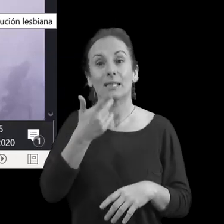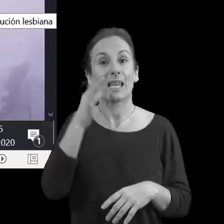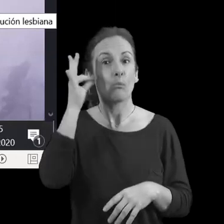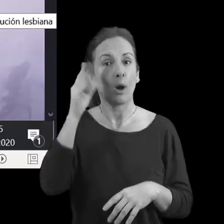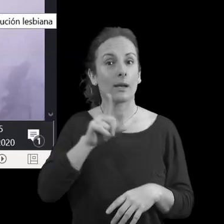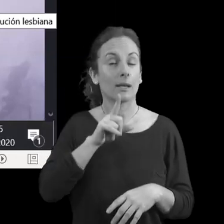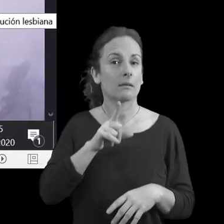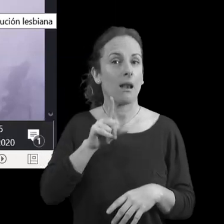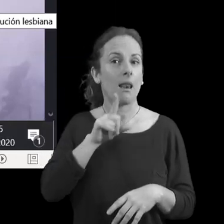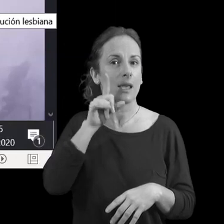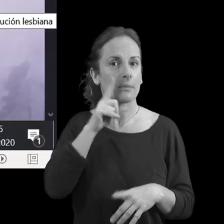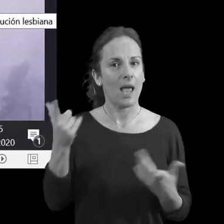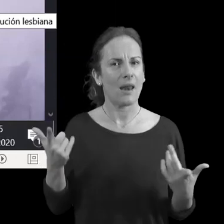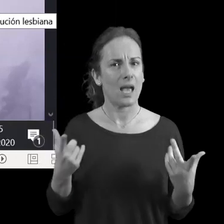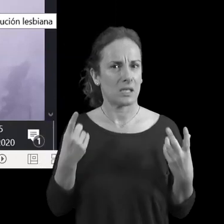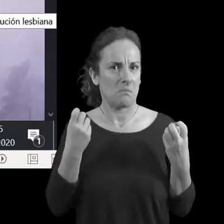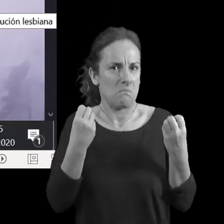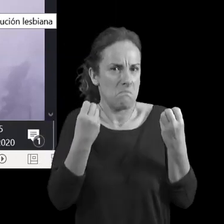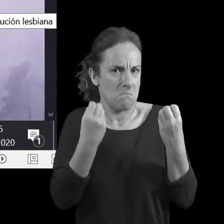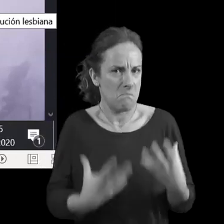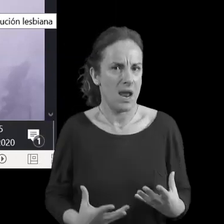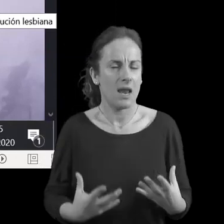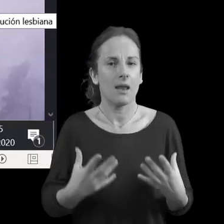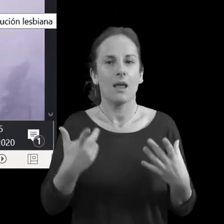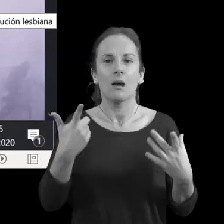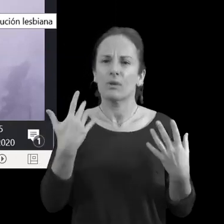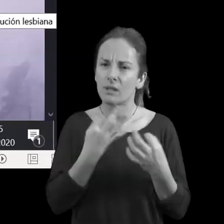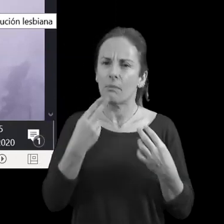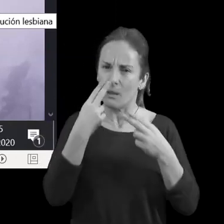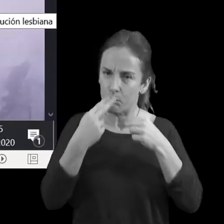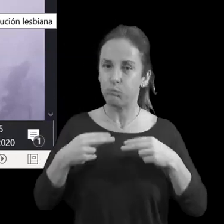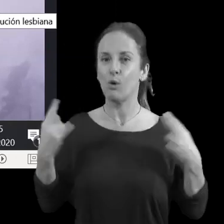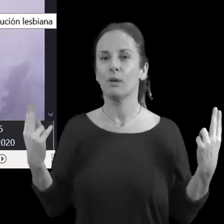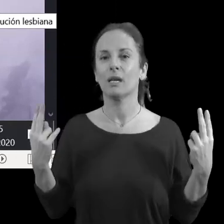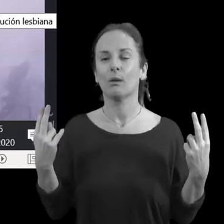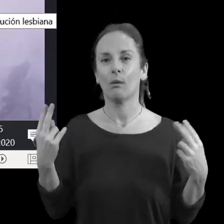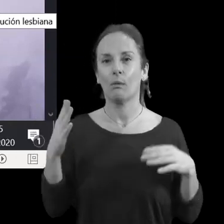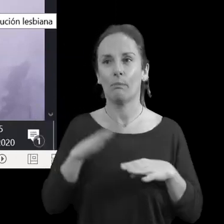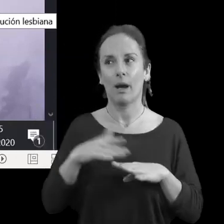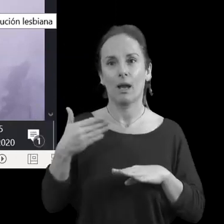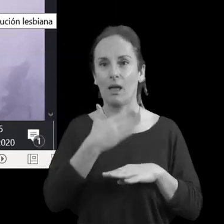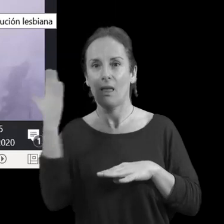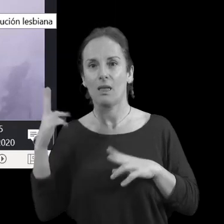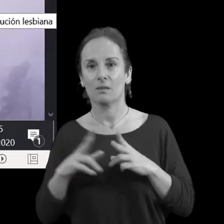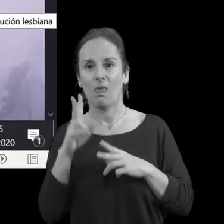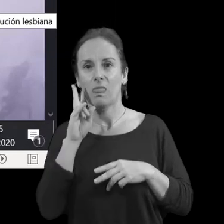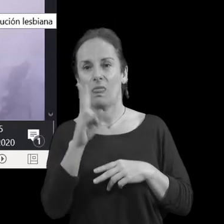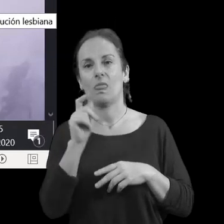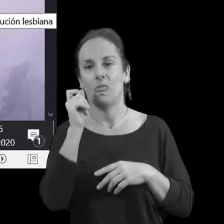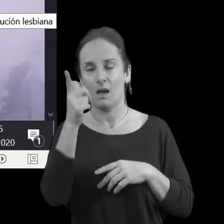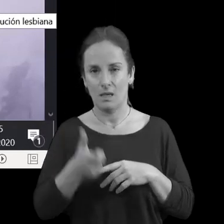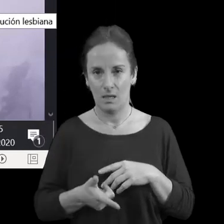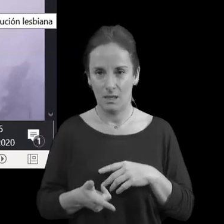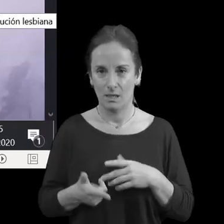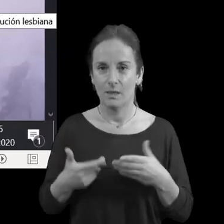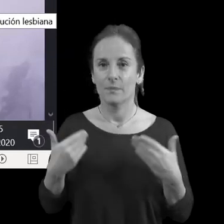que si tienen situaciones ya, bueno, pues menos complicadas vitalmente, ¿no? Pueden servir de referente a las generaciones